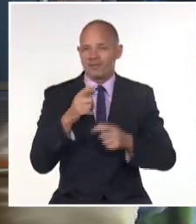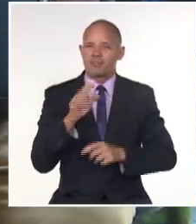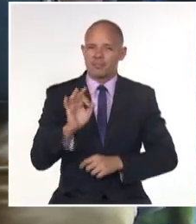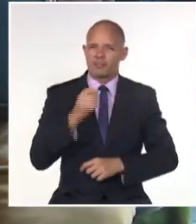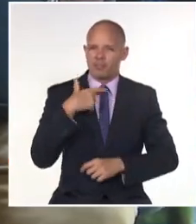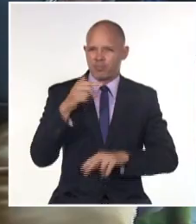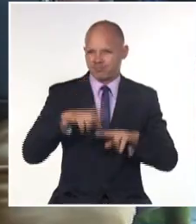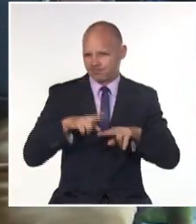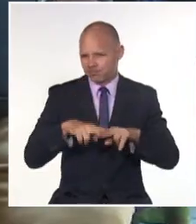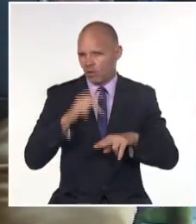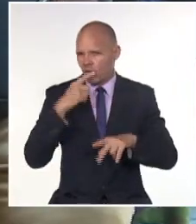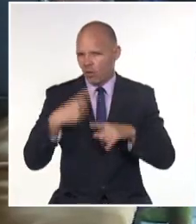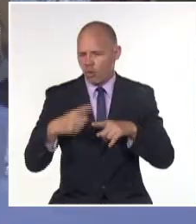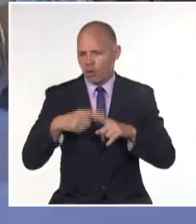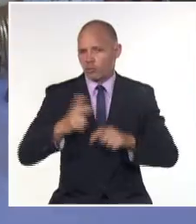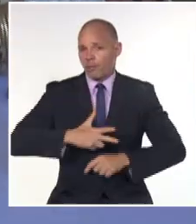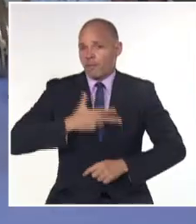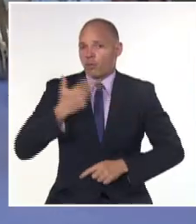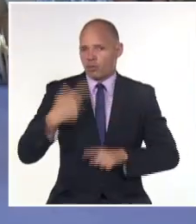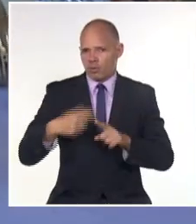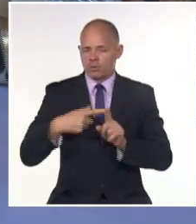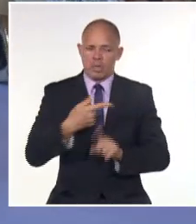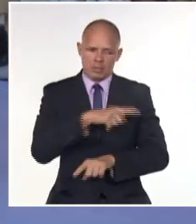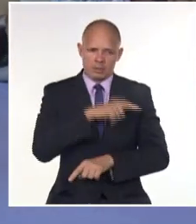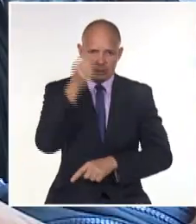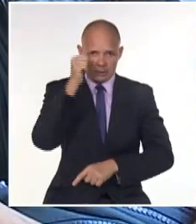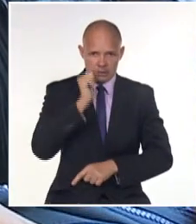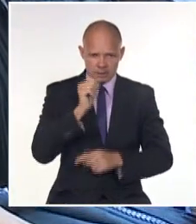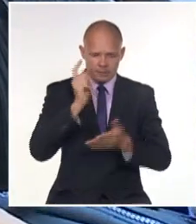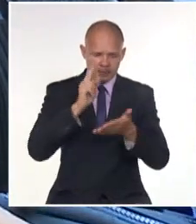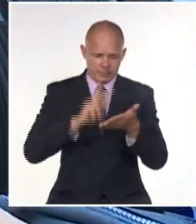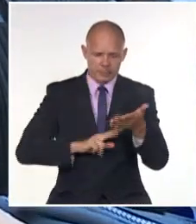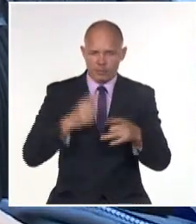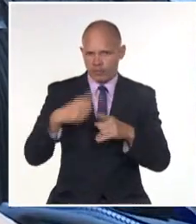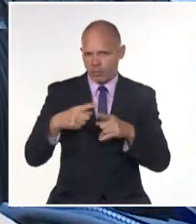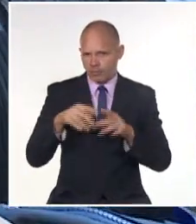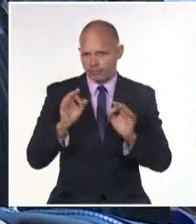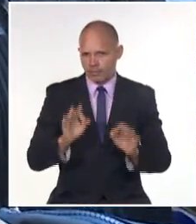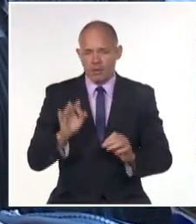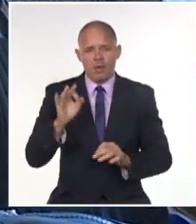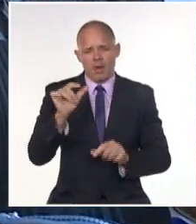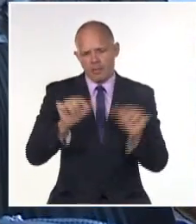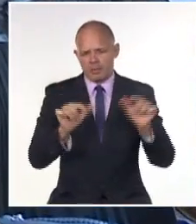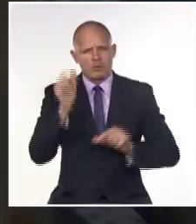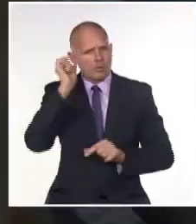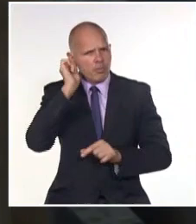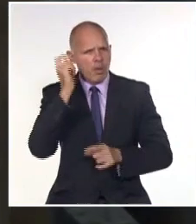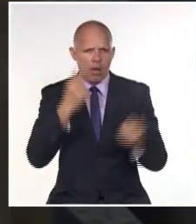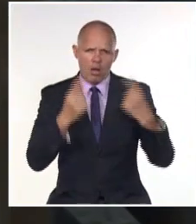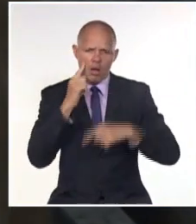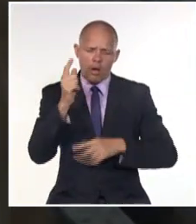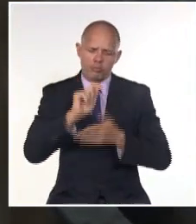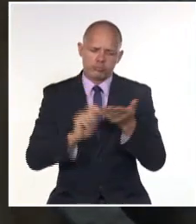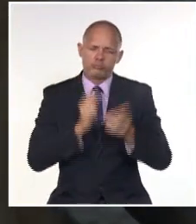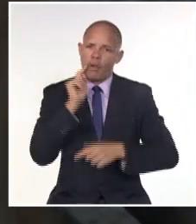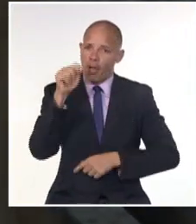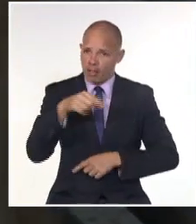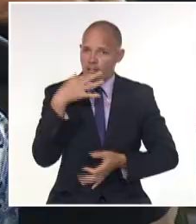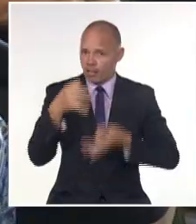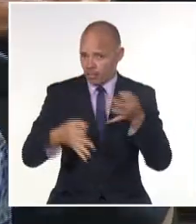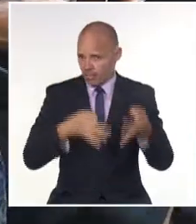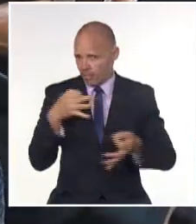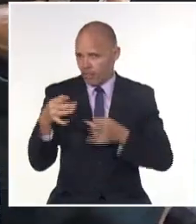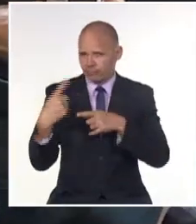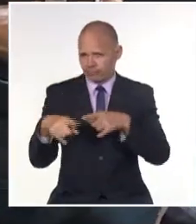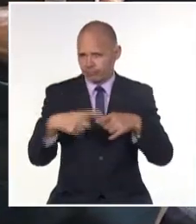Basilia Papastamatiu, la doctora Anareya Vélez Osejo, ministra de la Secretaría de Culturas, las Artes y los Patrimonios de los